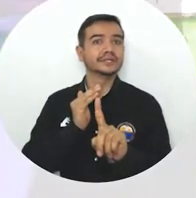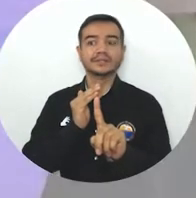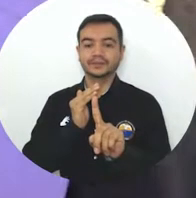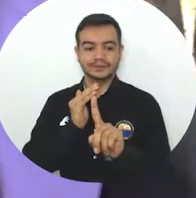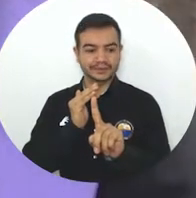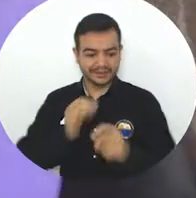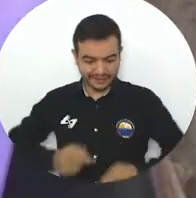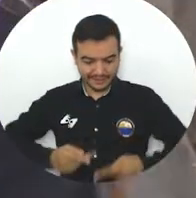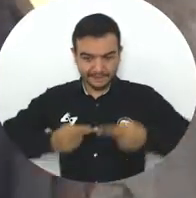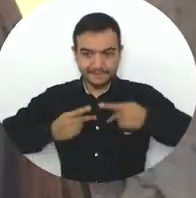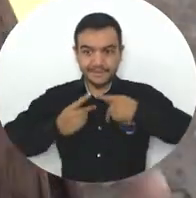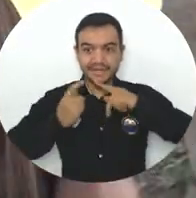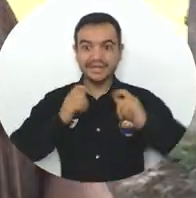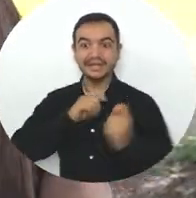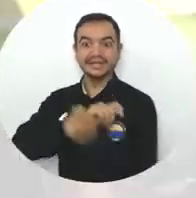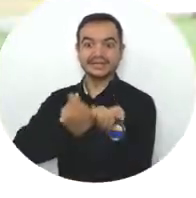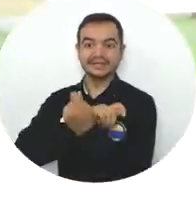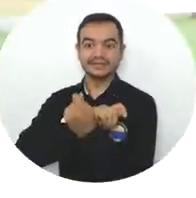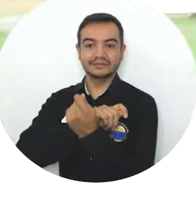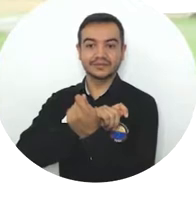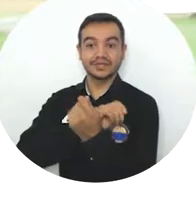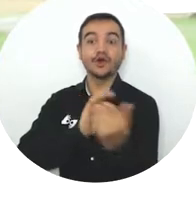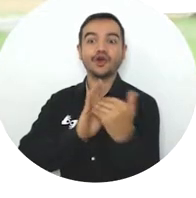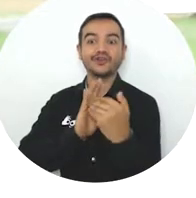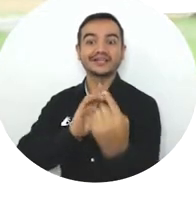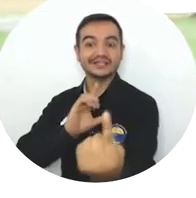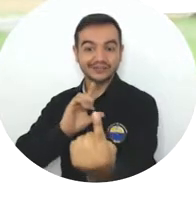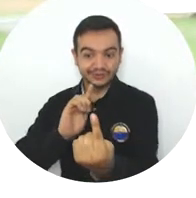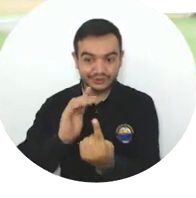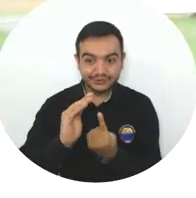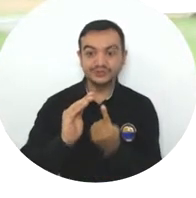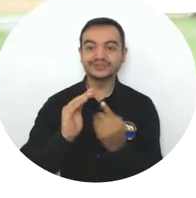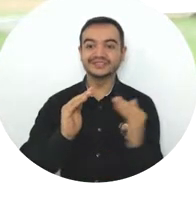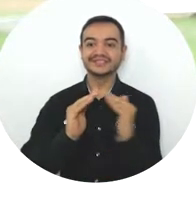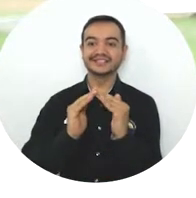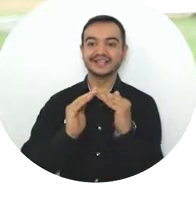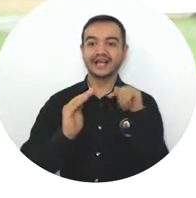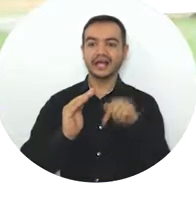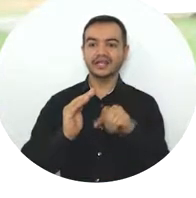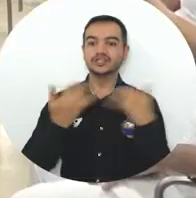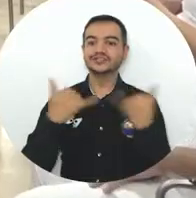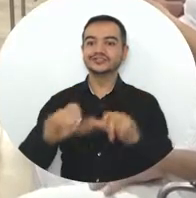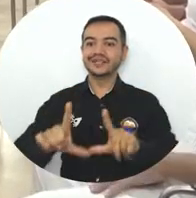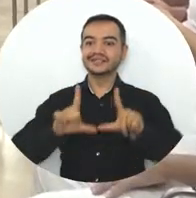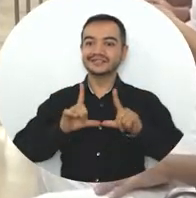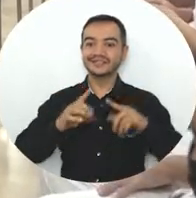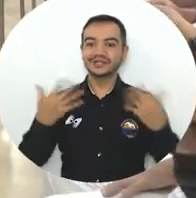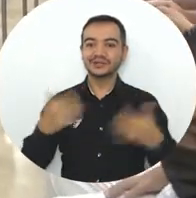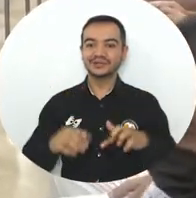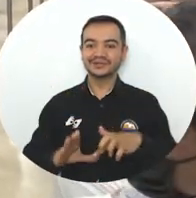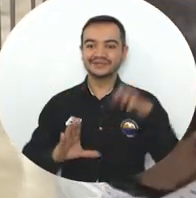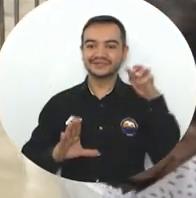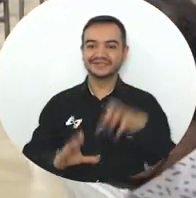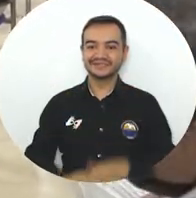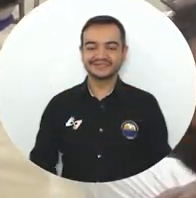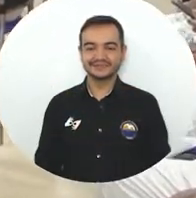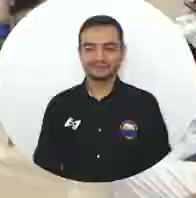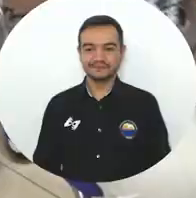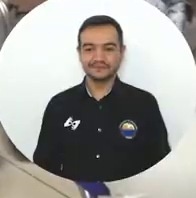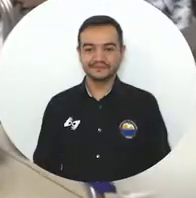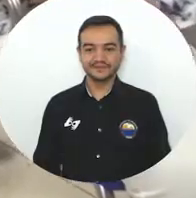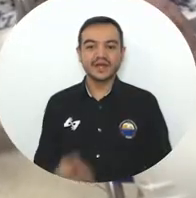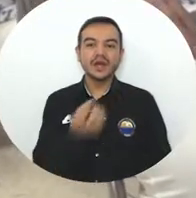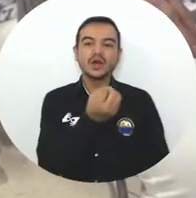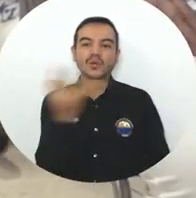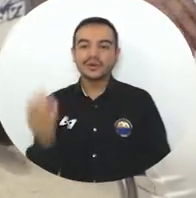vida experimenta, pero lo más importante es que regresamos a casa hoy siendo profesionales. Cabe mencionar que un total de